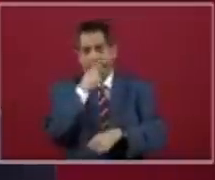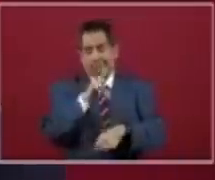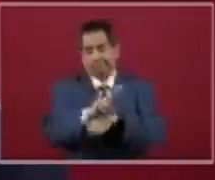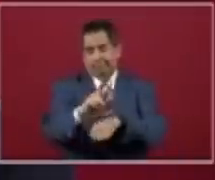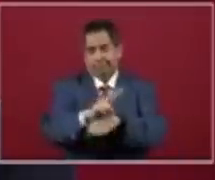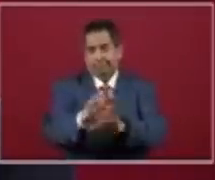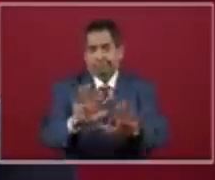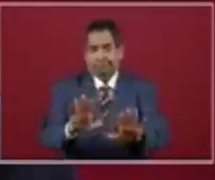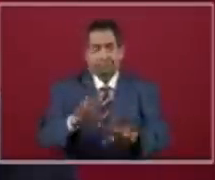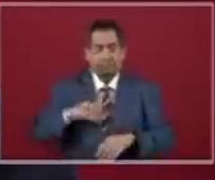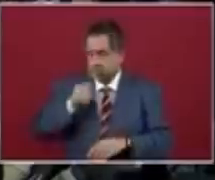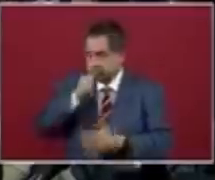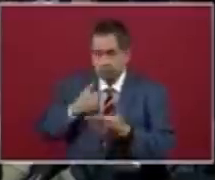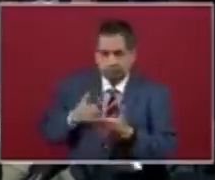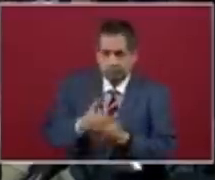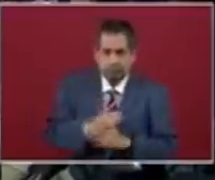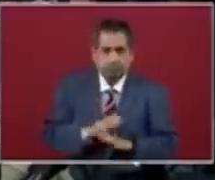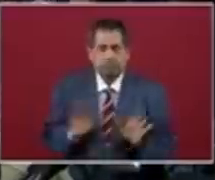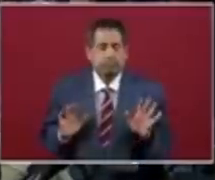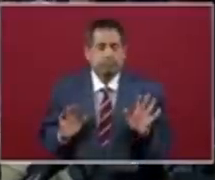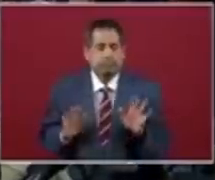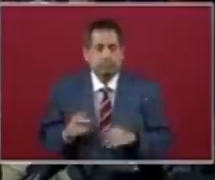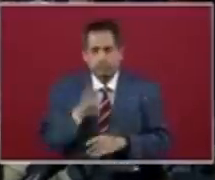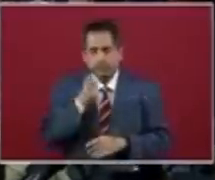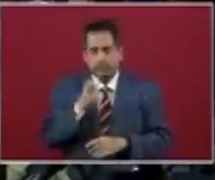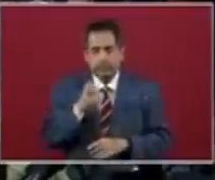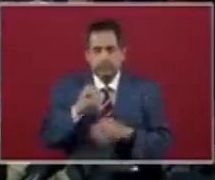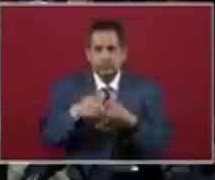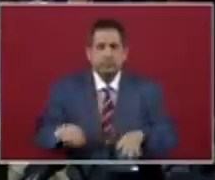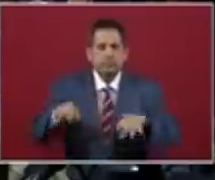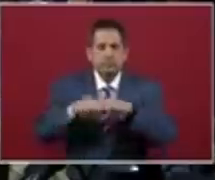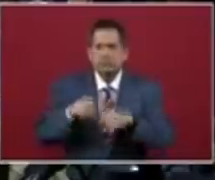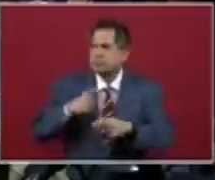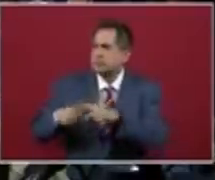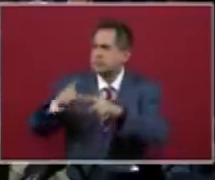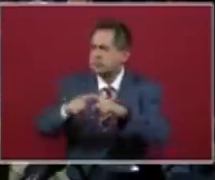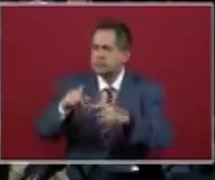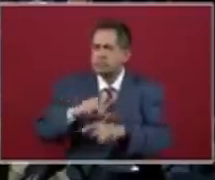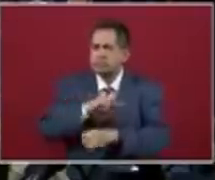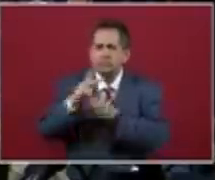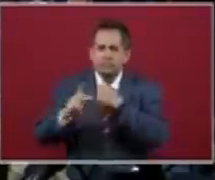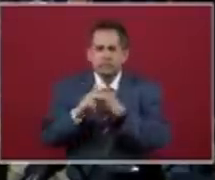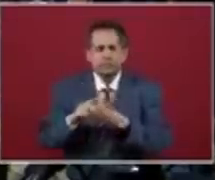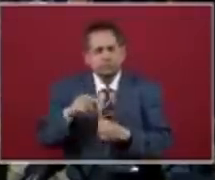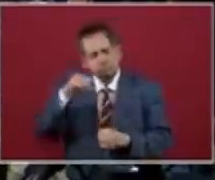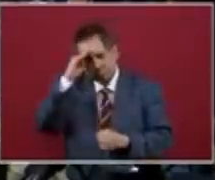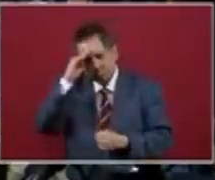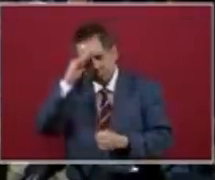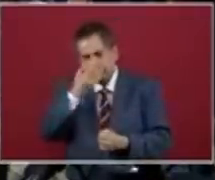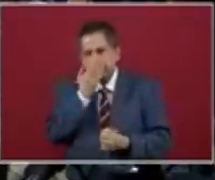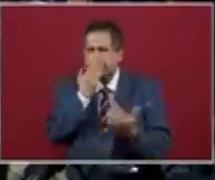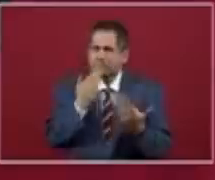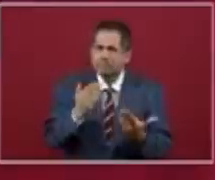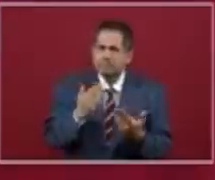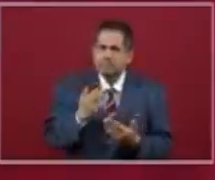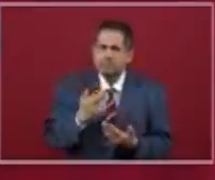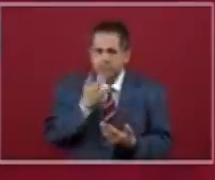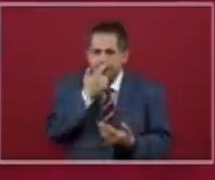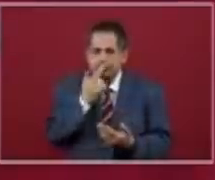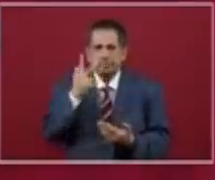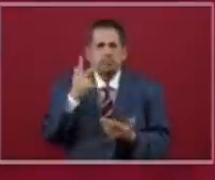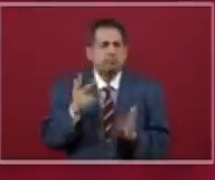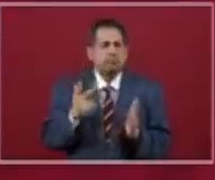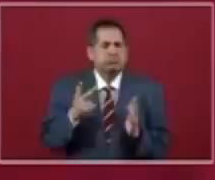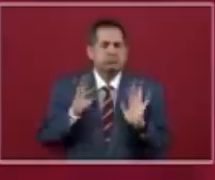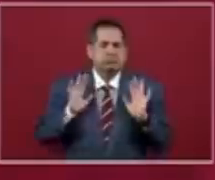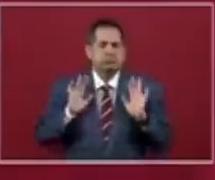excluye el uso de la fuerza. Y esa posición ha recibido mucha simpatía de muy diversos países, no nada más en nuestra región. Esa va a ser la posición mexicana. Lo